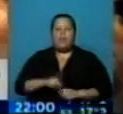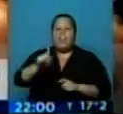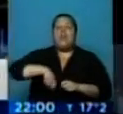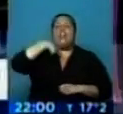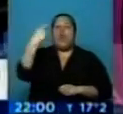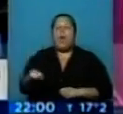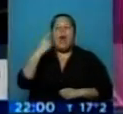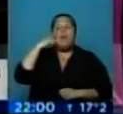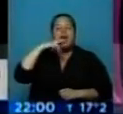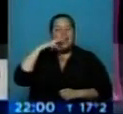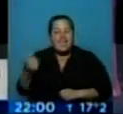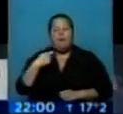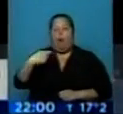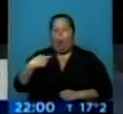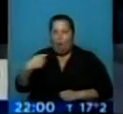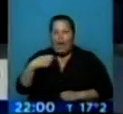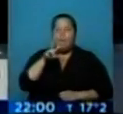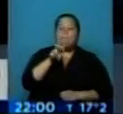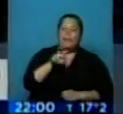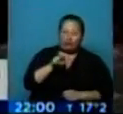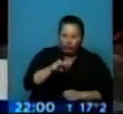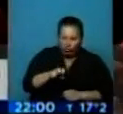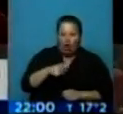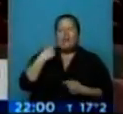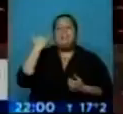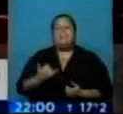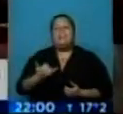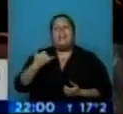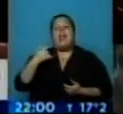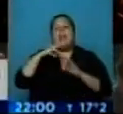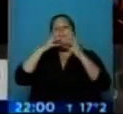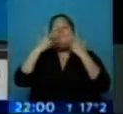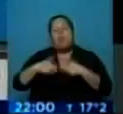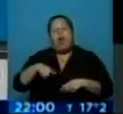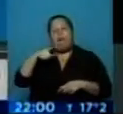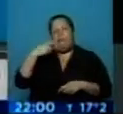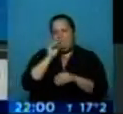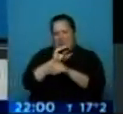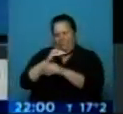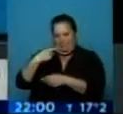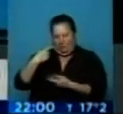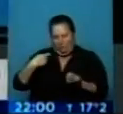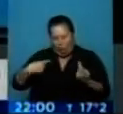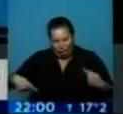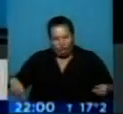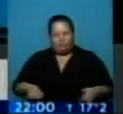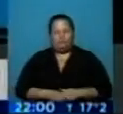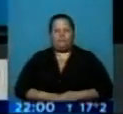devolución del IVA a los jubilados y pensionados y beneficiarios de los programas sociales,